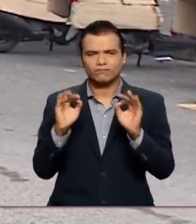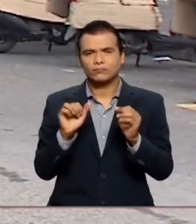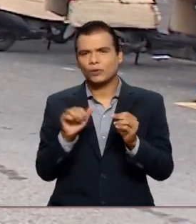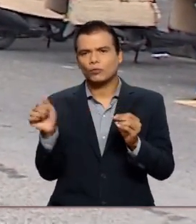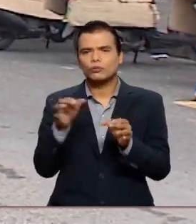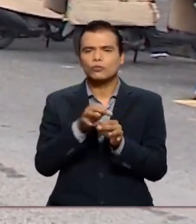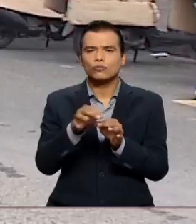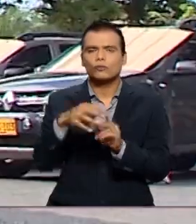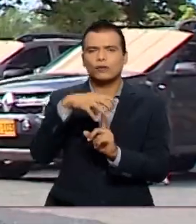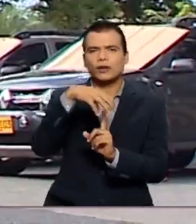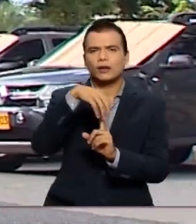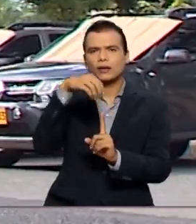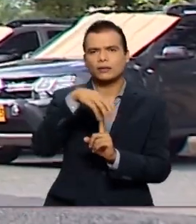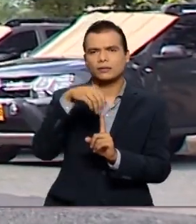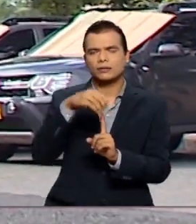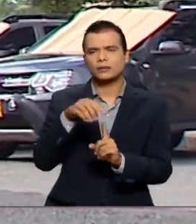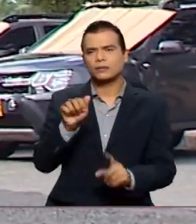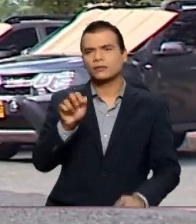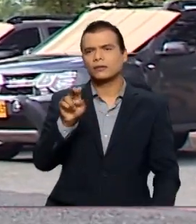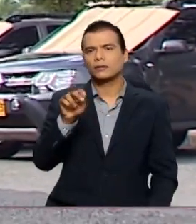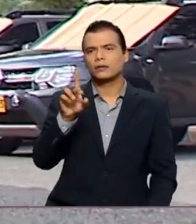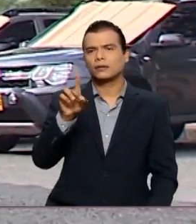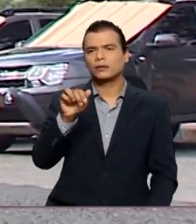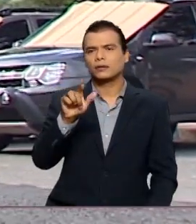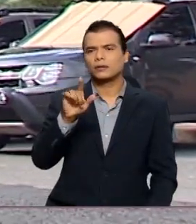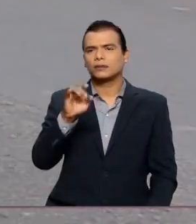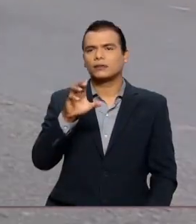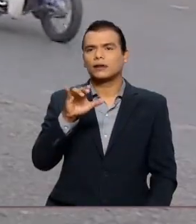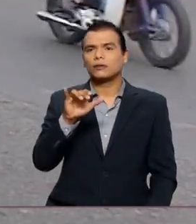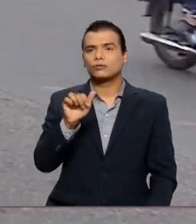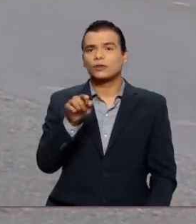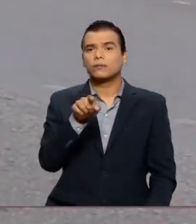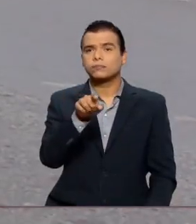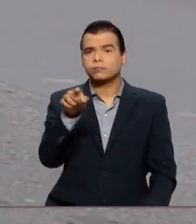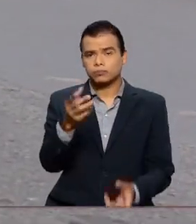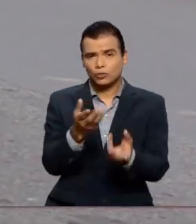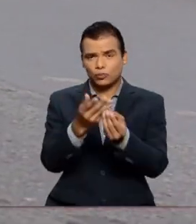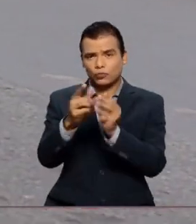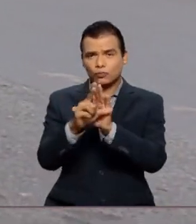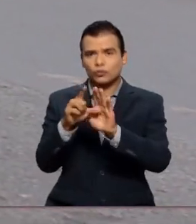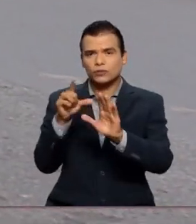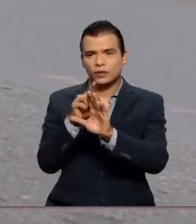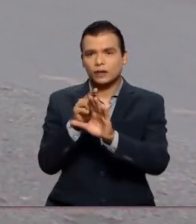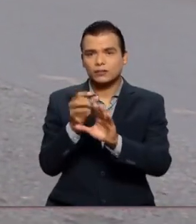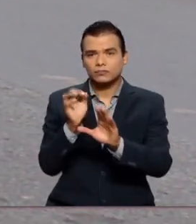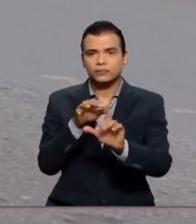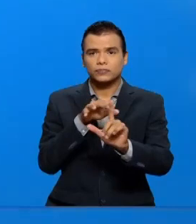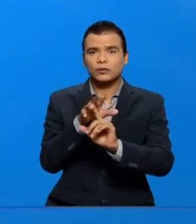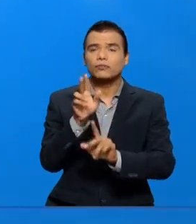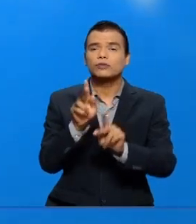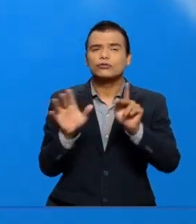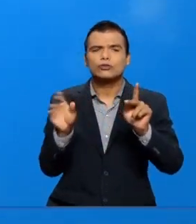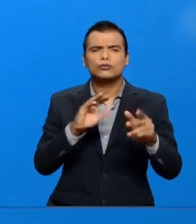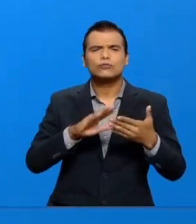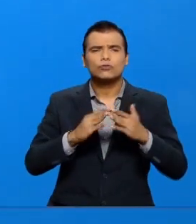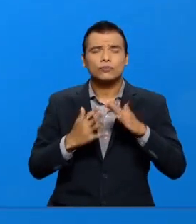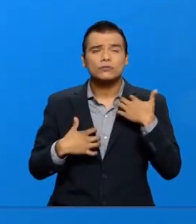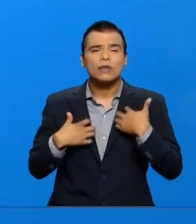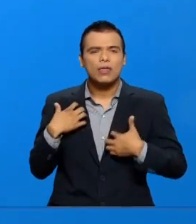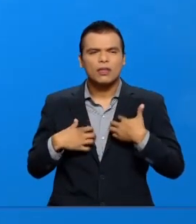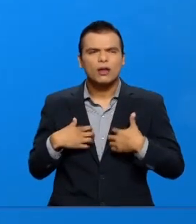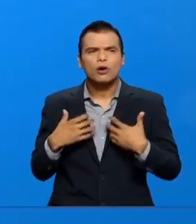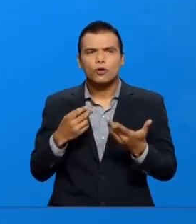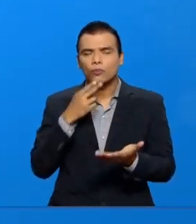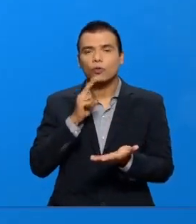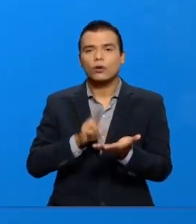también está siendo víctima de las constantes amenazas de grupos armados. En esta oportunidad, a través de panfletos presuntamente firmados por el Frente